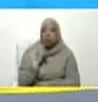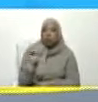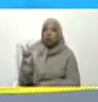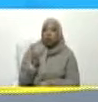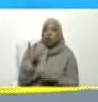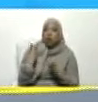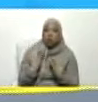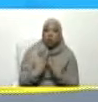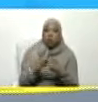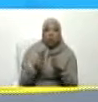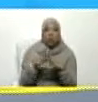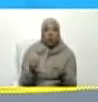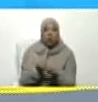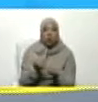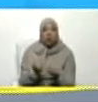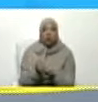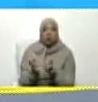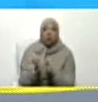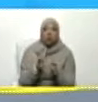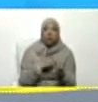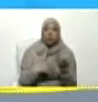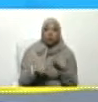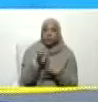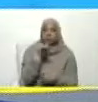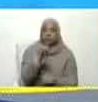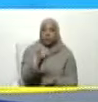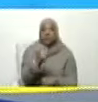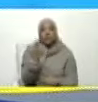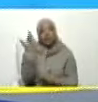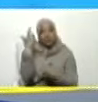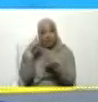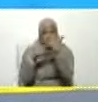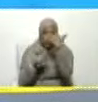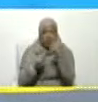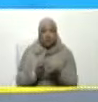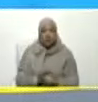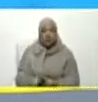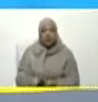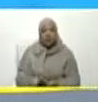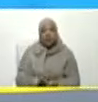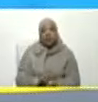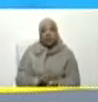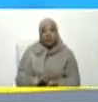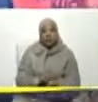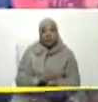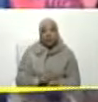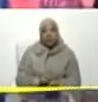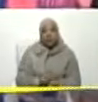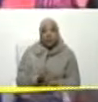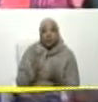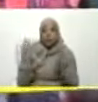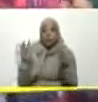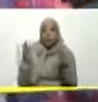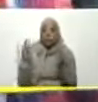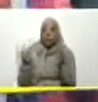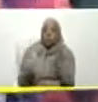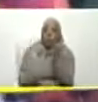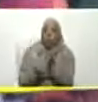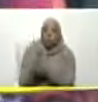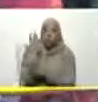acompañó por todos los caminos al comandante Hugo Chávez. De pie. Y un aplauso a los